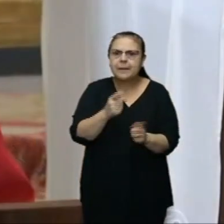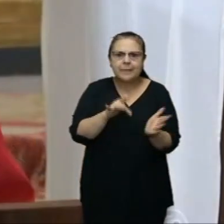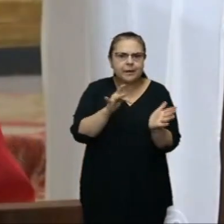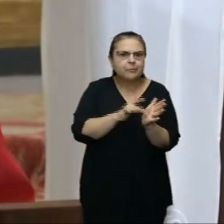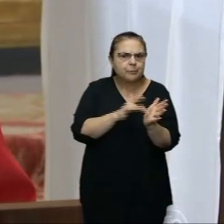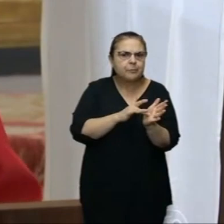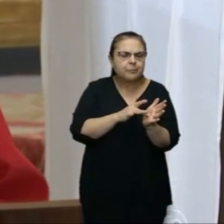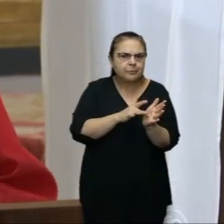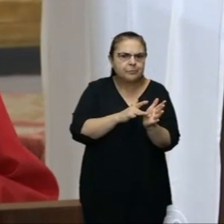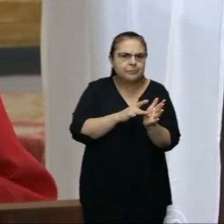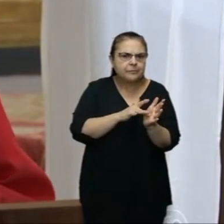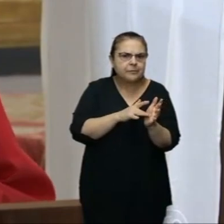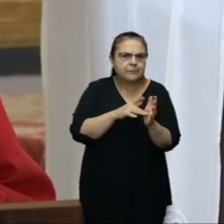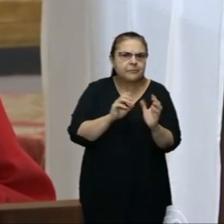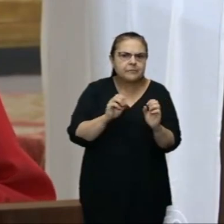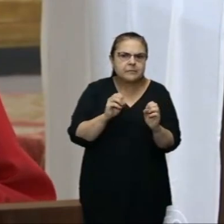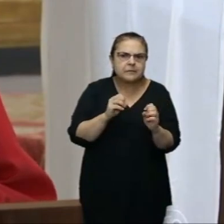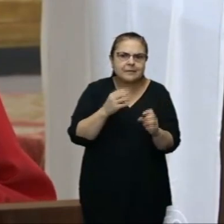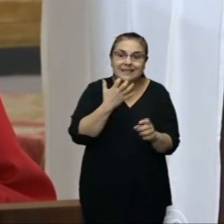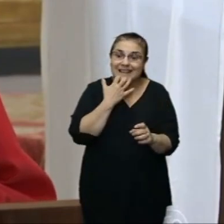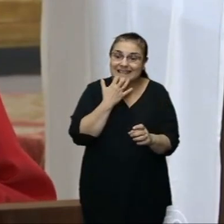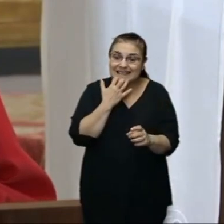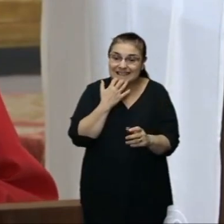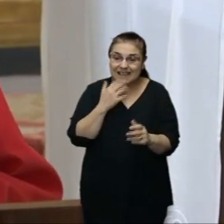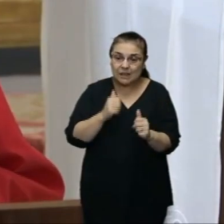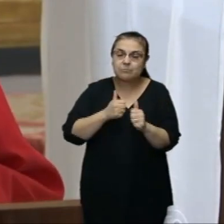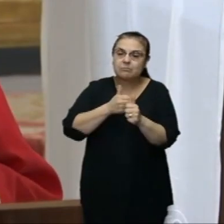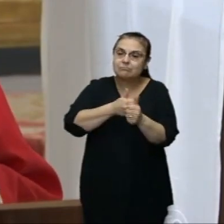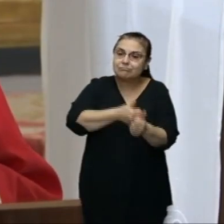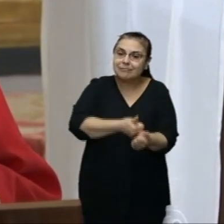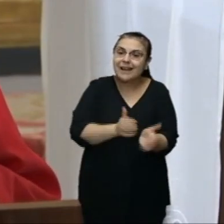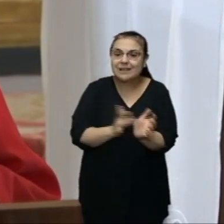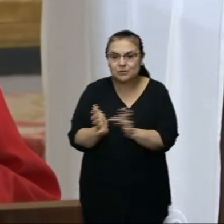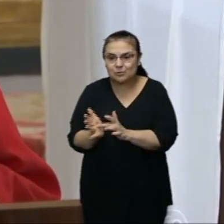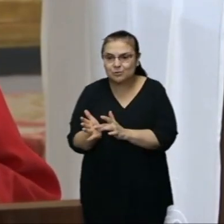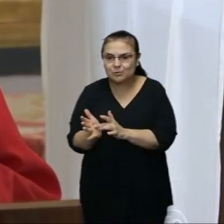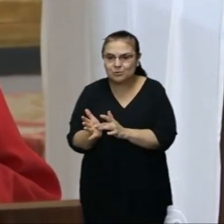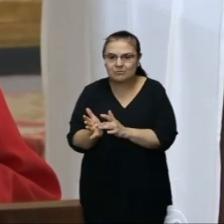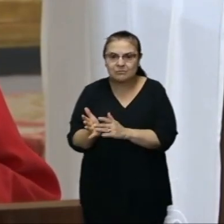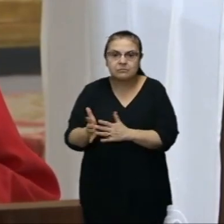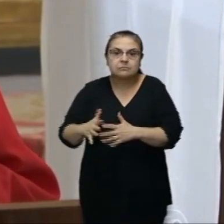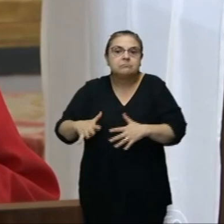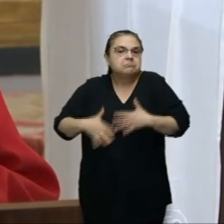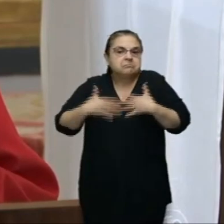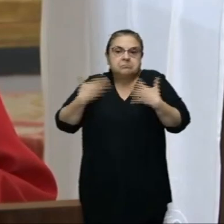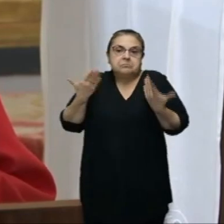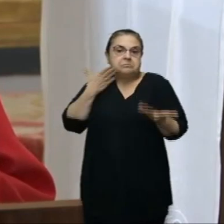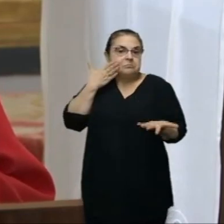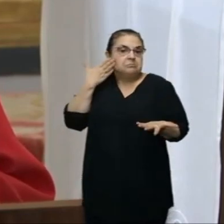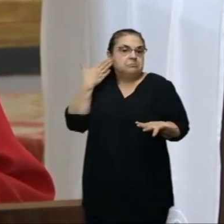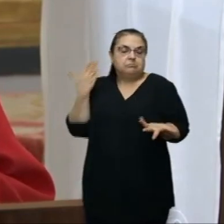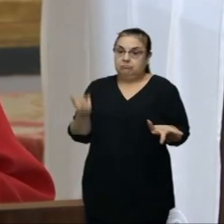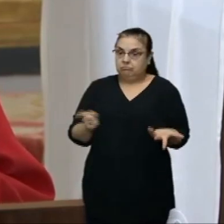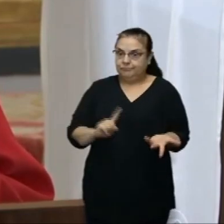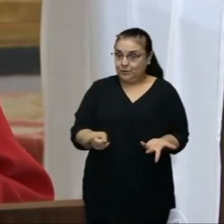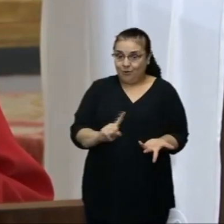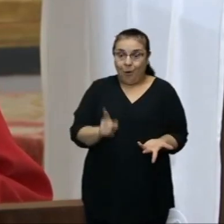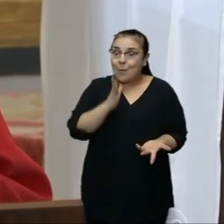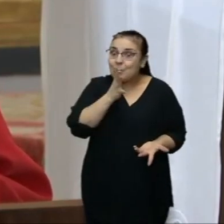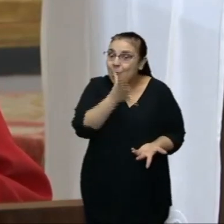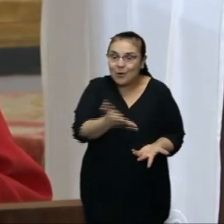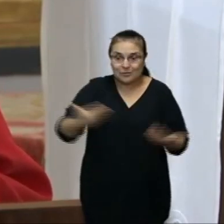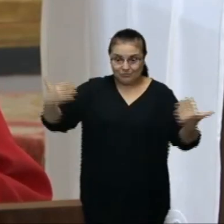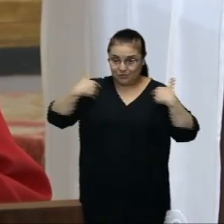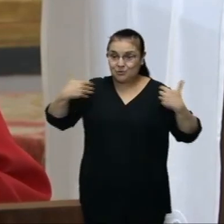Evangelio, nos dice, el que sigue a Jesús, que no se vanagloríe, porque va a tener que